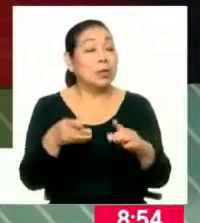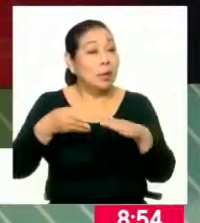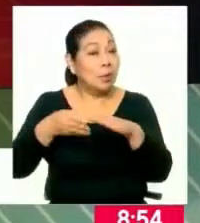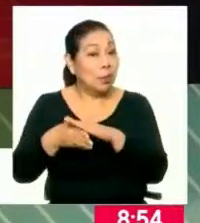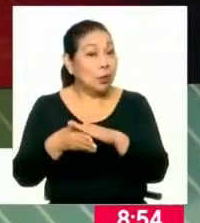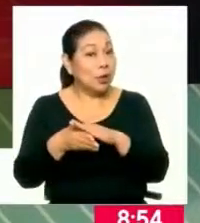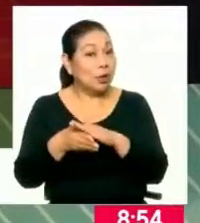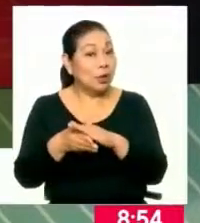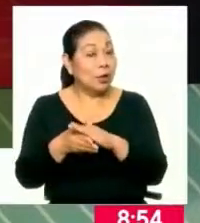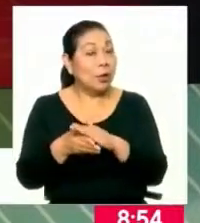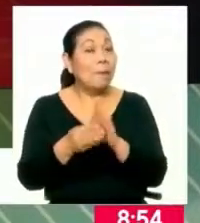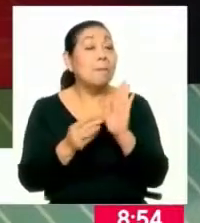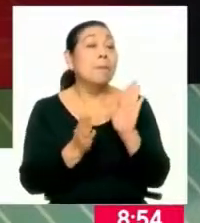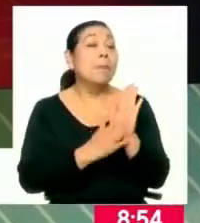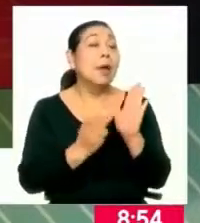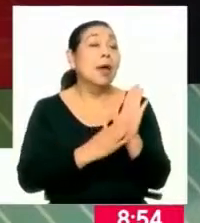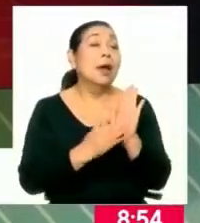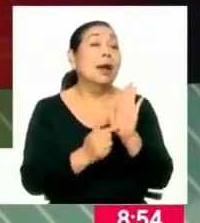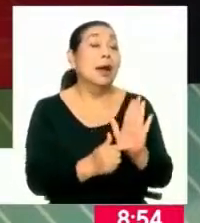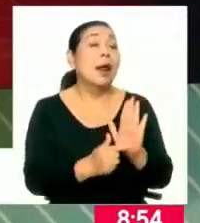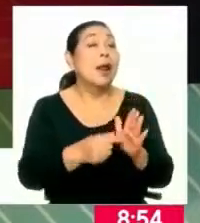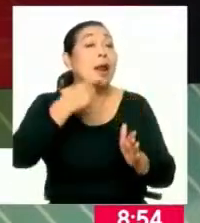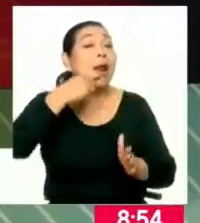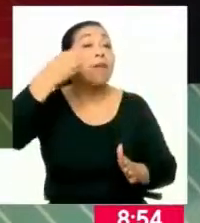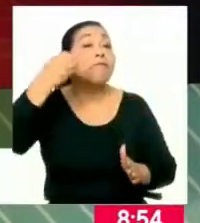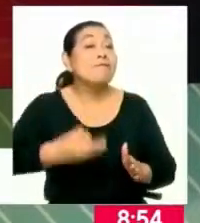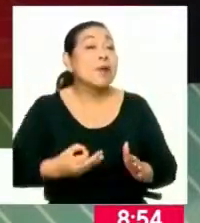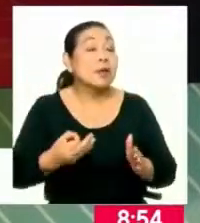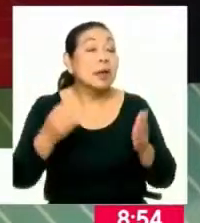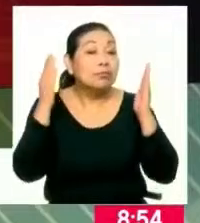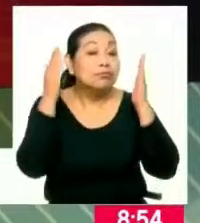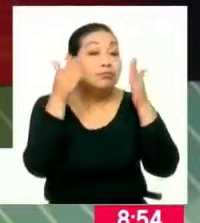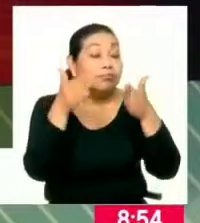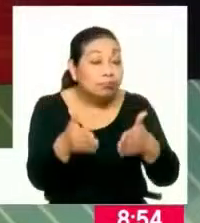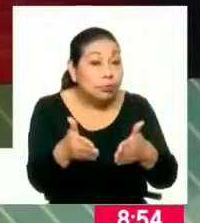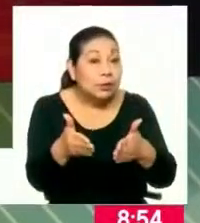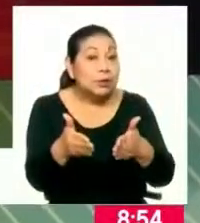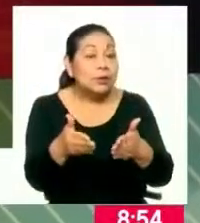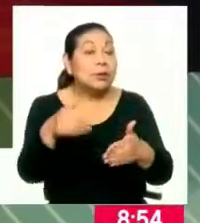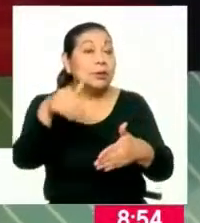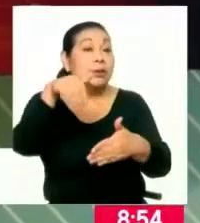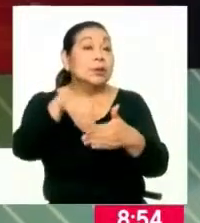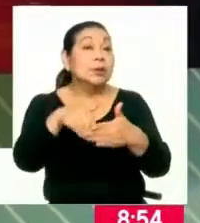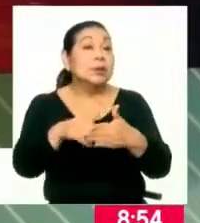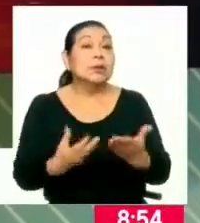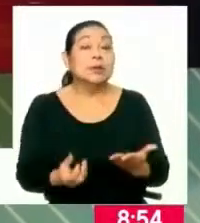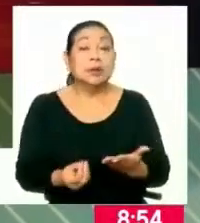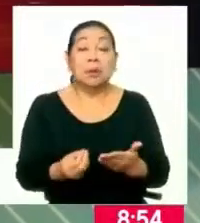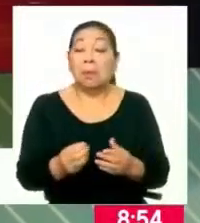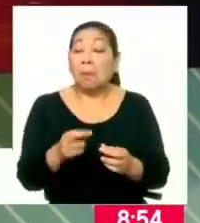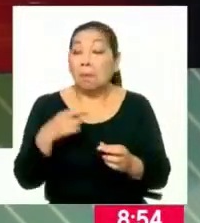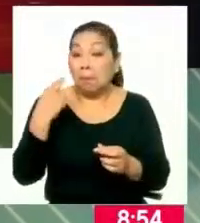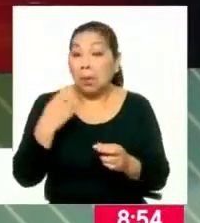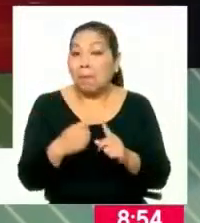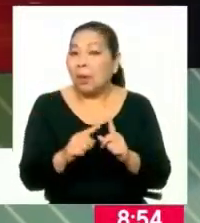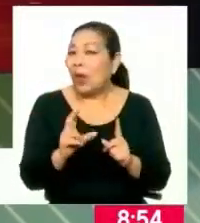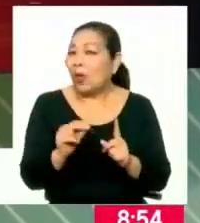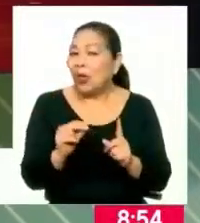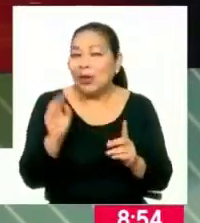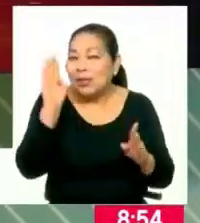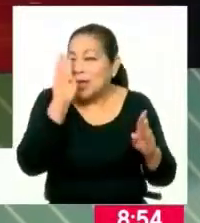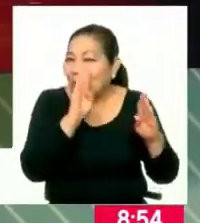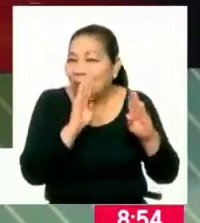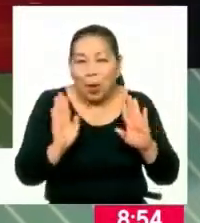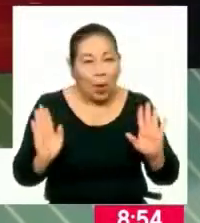la democracia dirigencial, que la verdad se centra mucho en la reforma política y la elección de candidatos a cargo de elección popular, pero no se